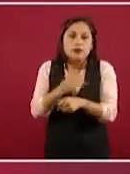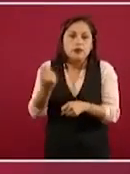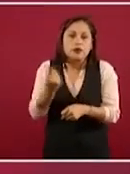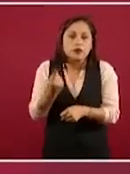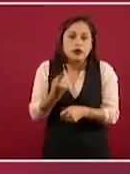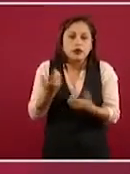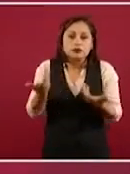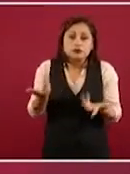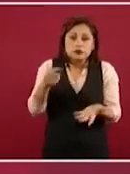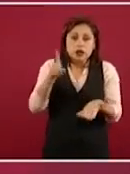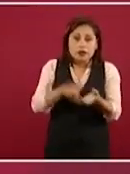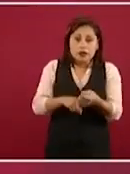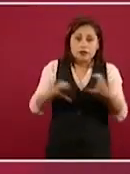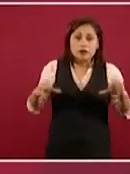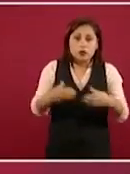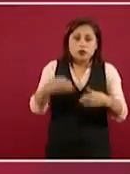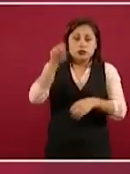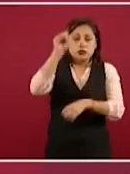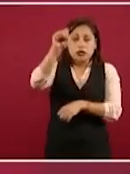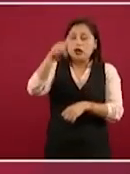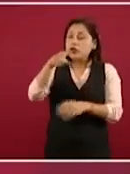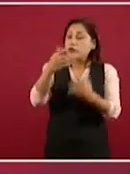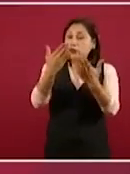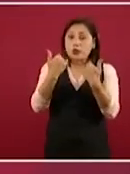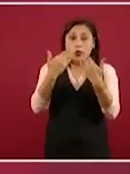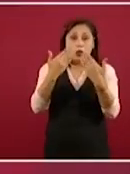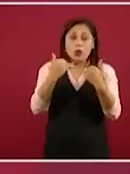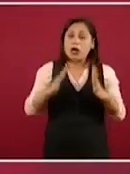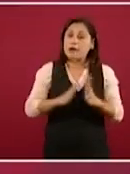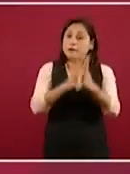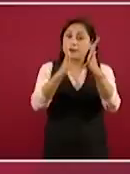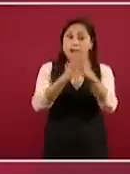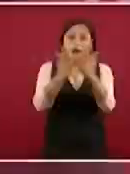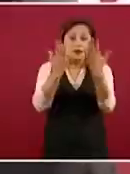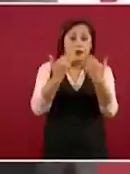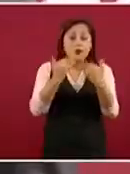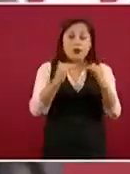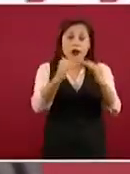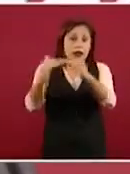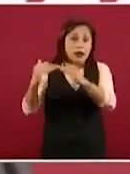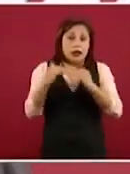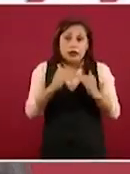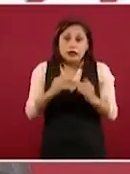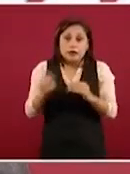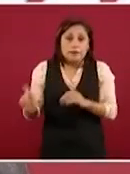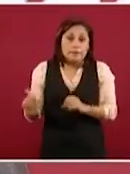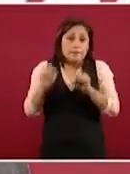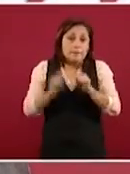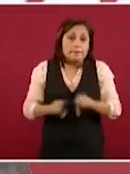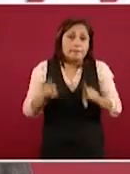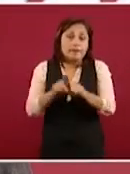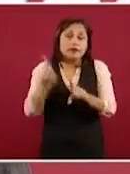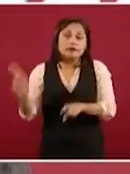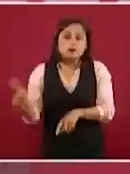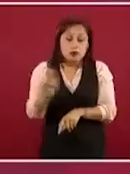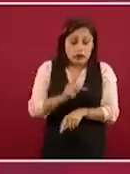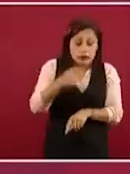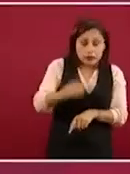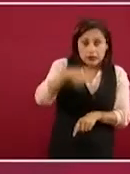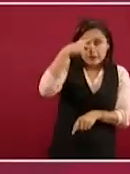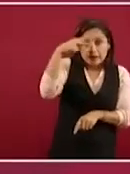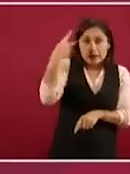En general, no ha habido, como no ha habido democracia en el país por